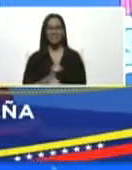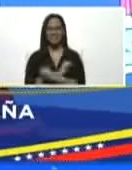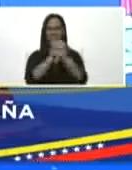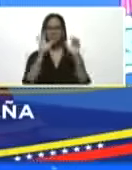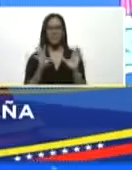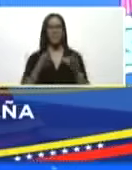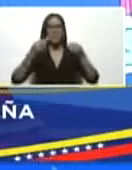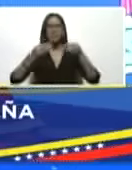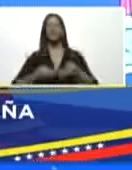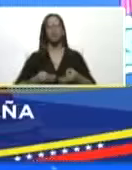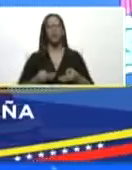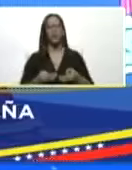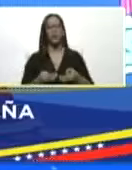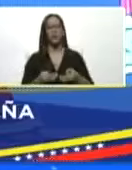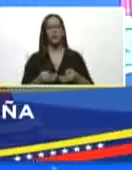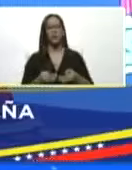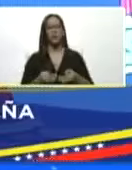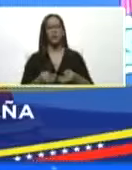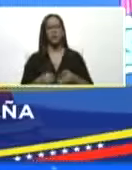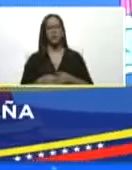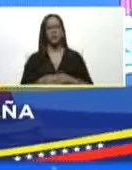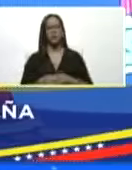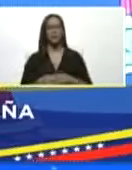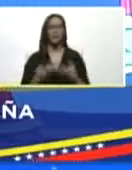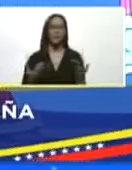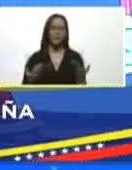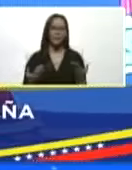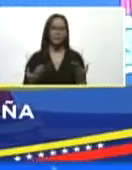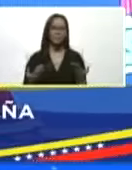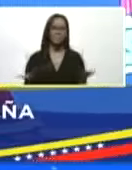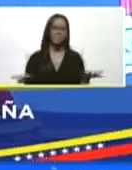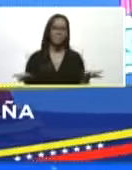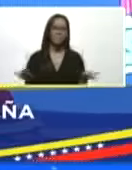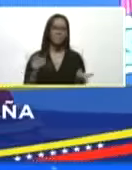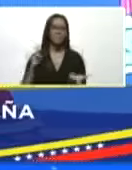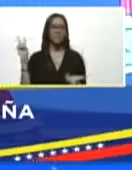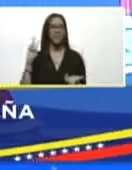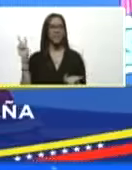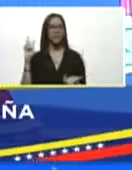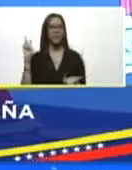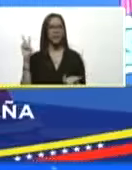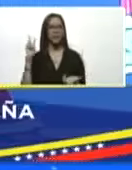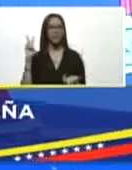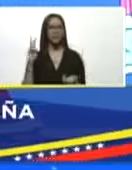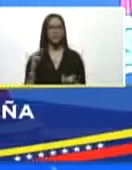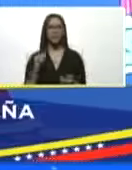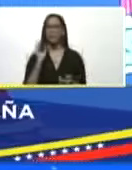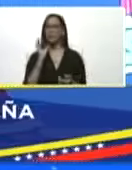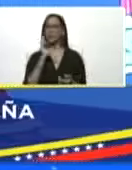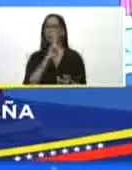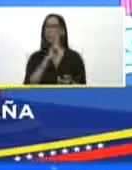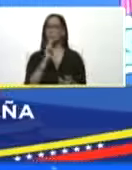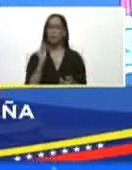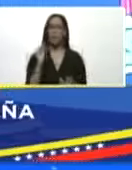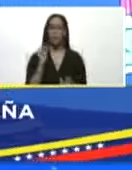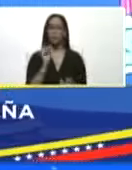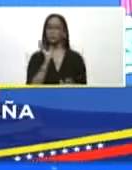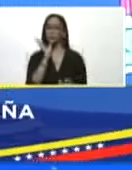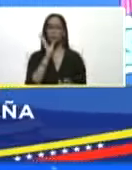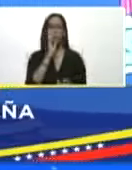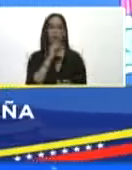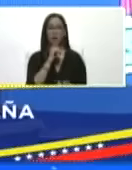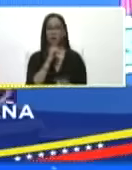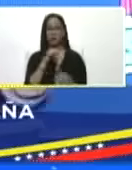transparentes y seguros que la República Bolivariana de Venezuela. No lo hay en el planeta